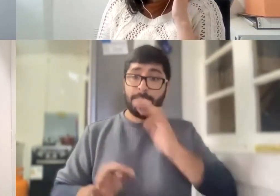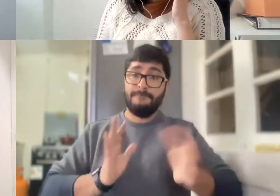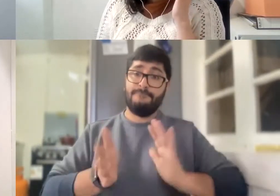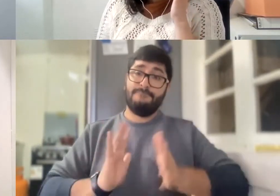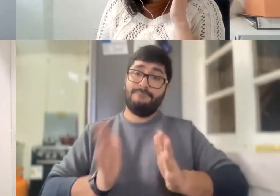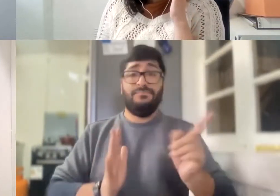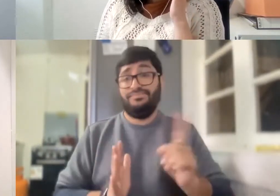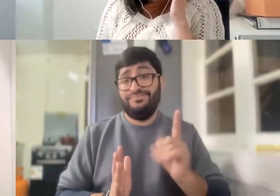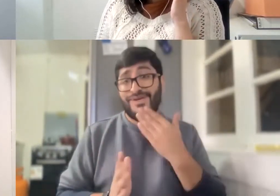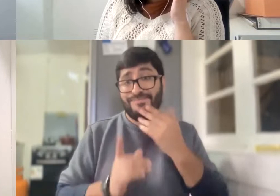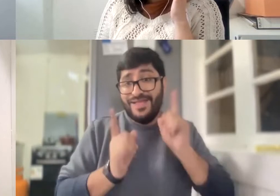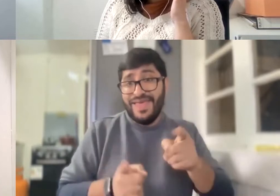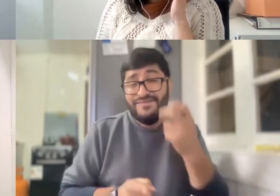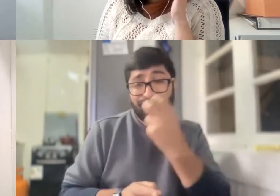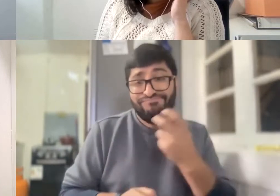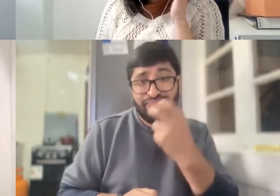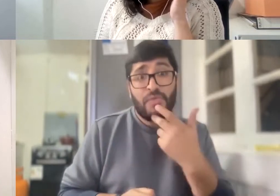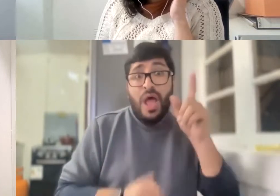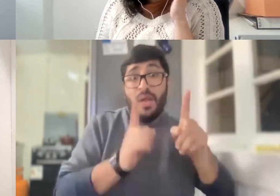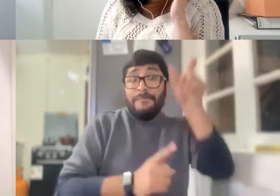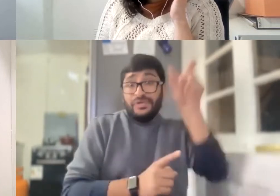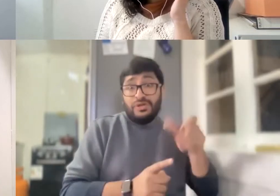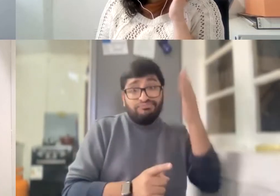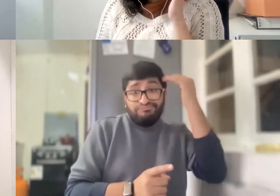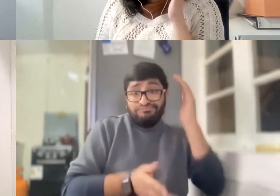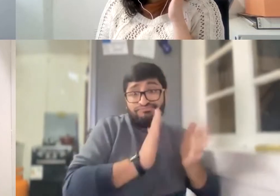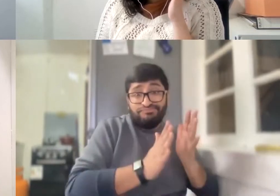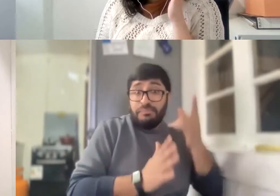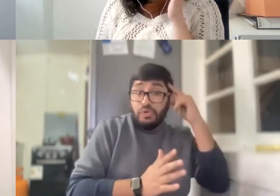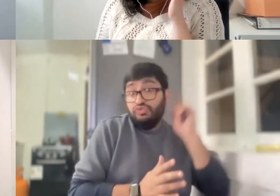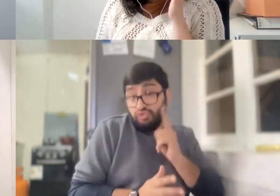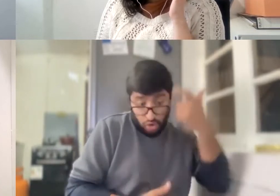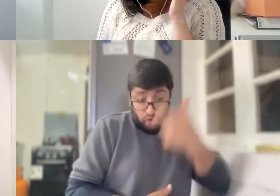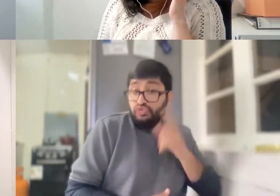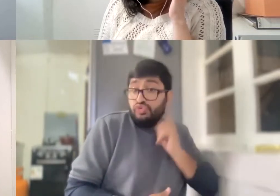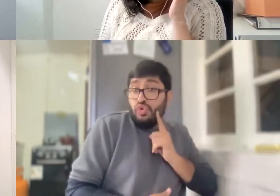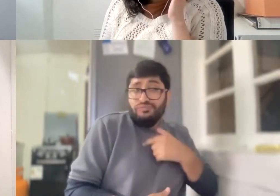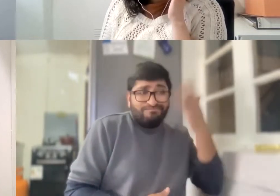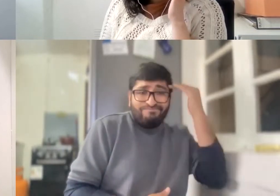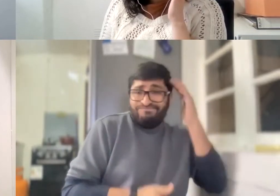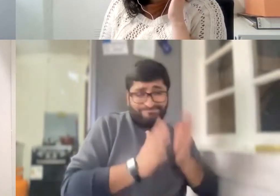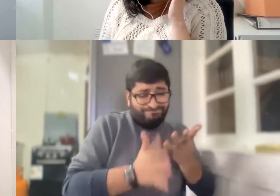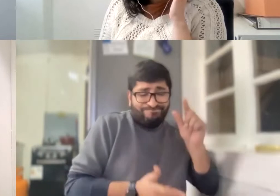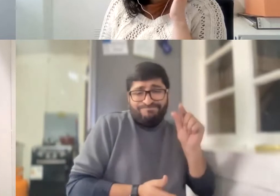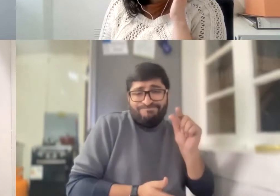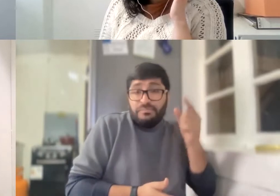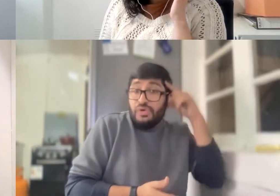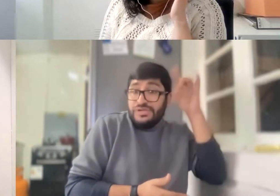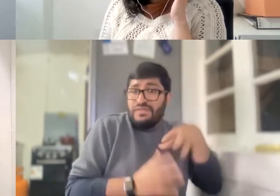ahora es formal, no es así siempre. Como oyente, las personas, por ejemplo, claro.